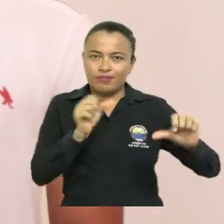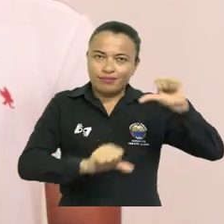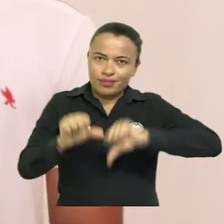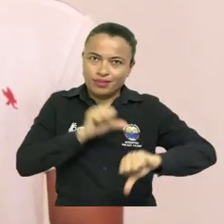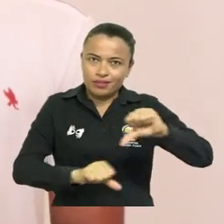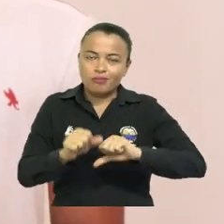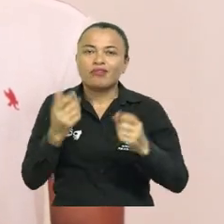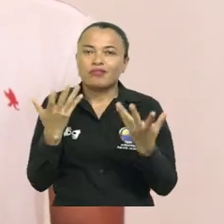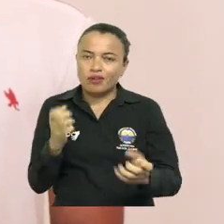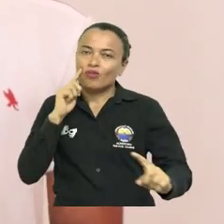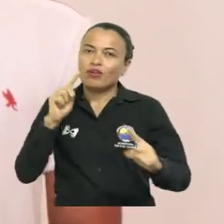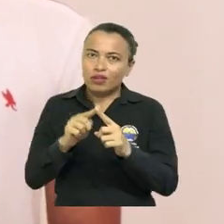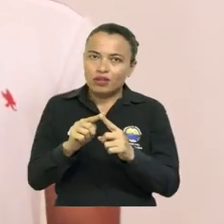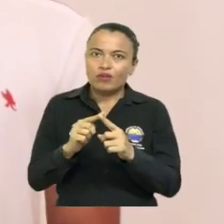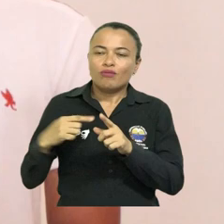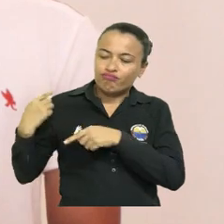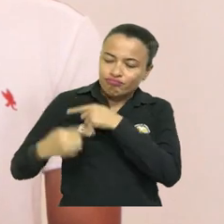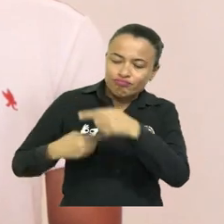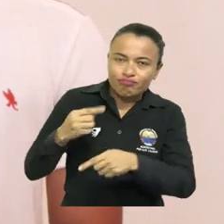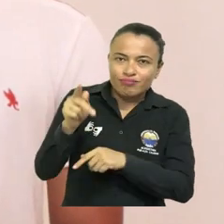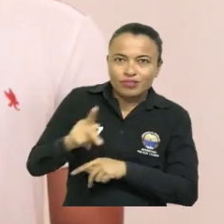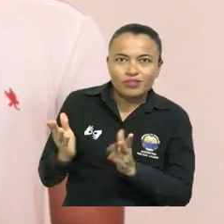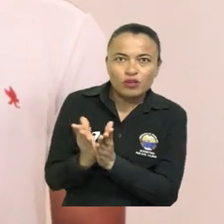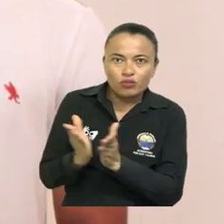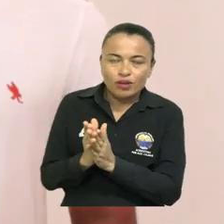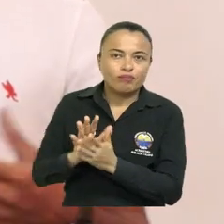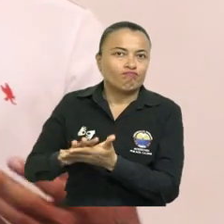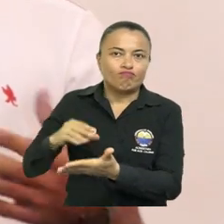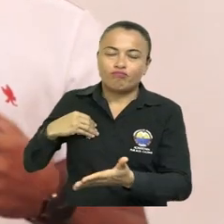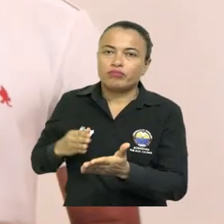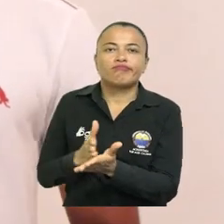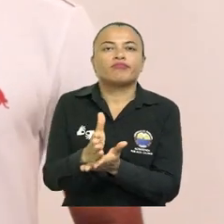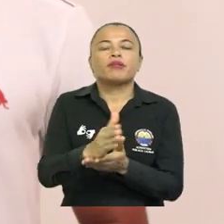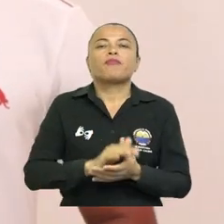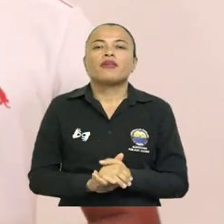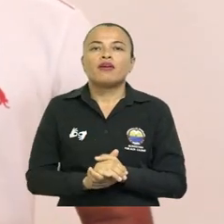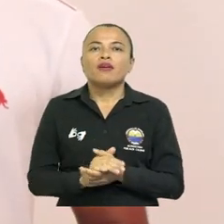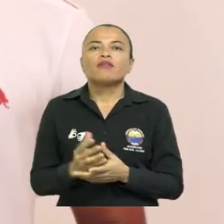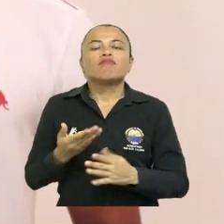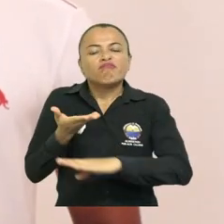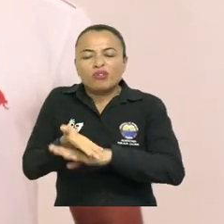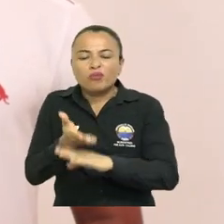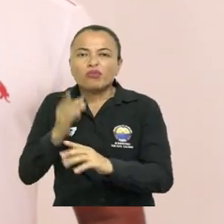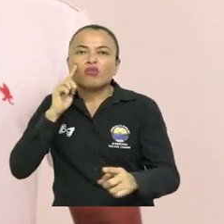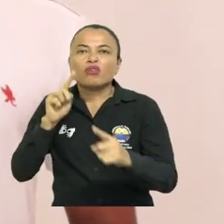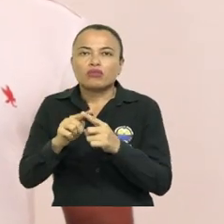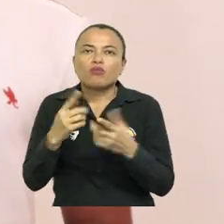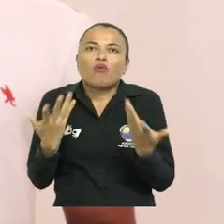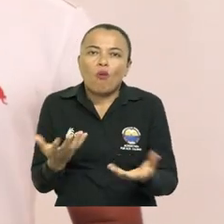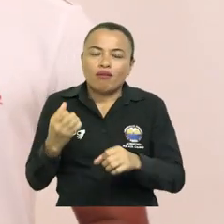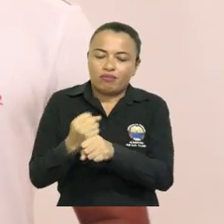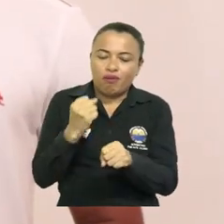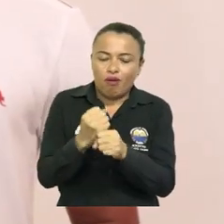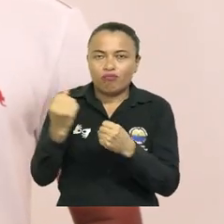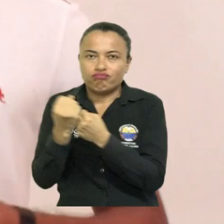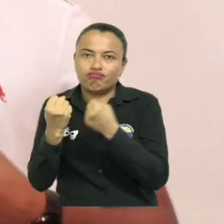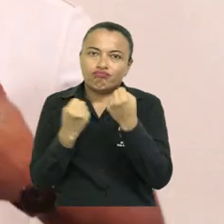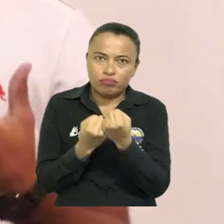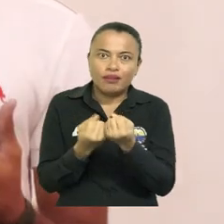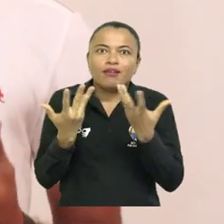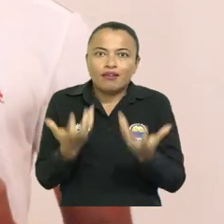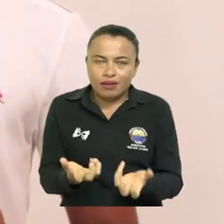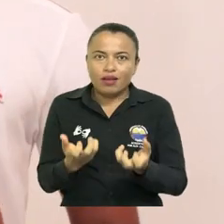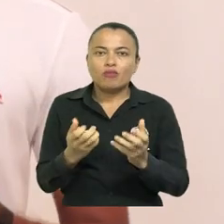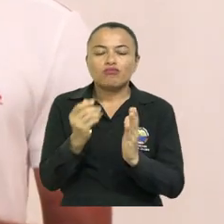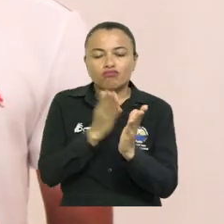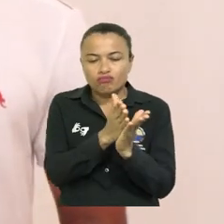es seguir el legado de participación de toda la comunidad estudiantil. Todas nuestras propuestas cuentan con un fundamento común, apuntan hacia el trabajo en equipo, pues queremos